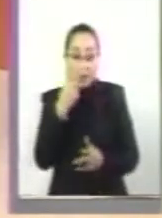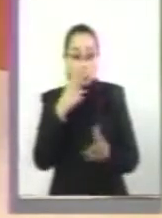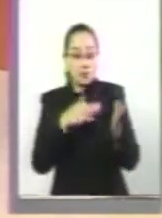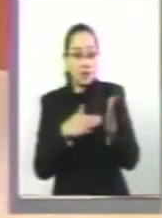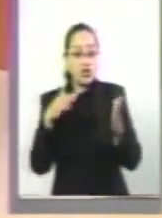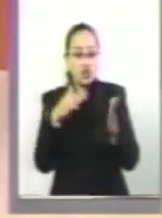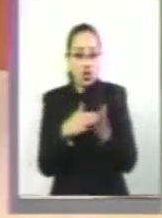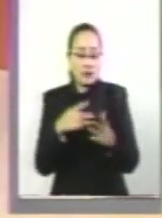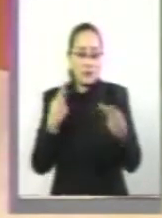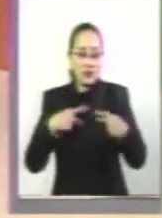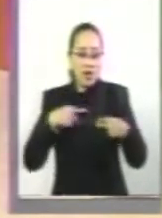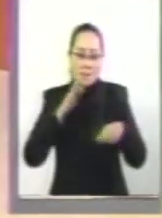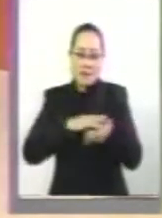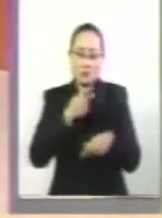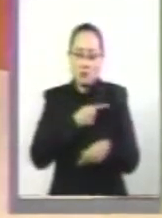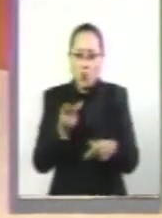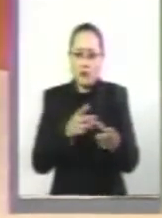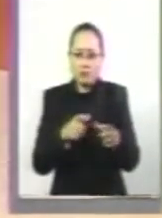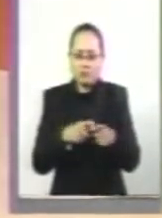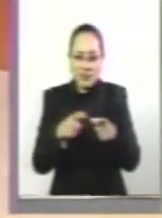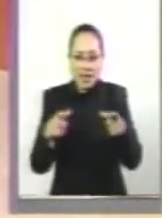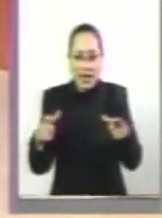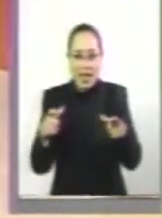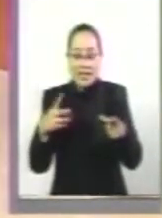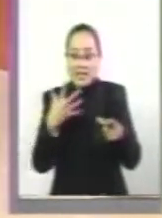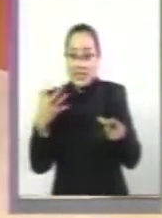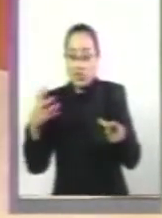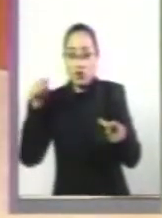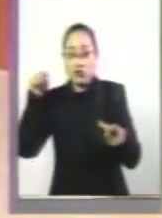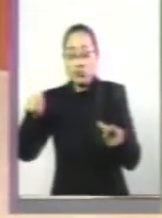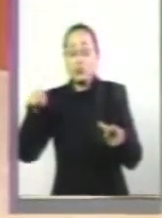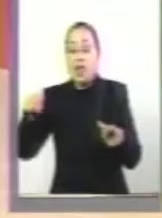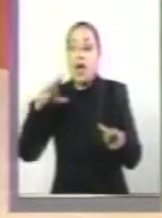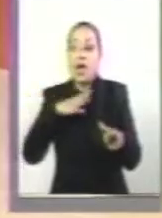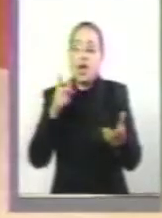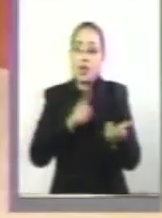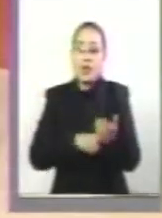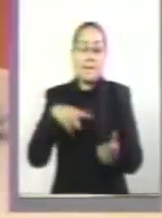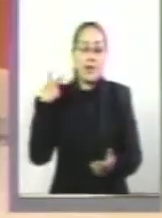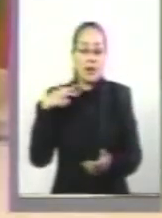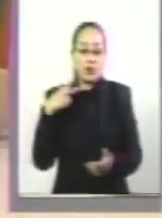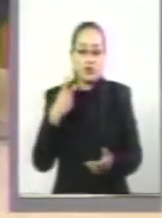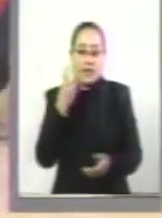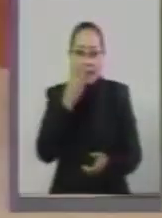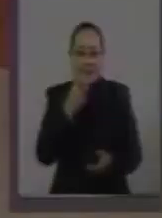pobreza. Esa ha sido la administración que deja Javier Duarte. Ojalá que la podamos discutir más a fondo.